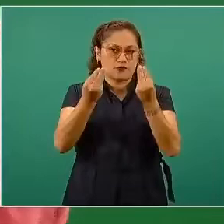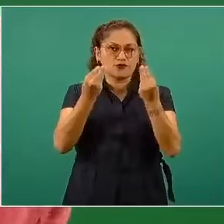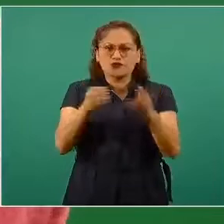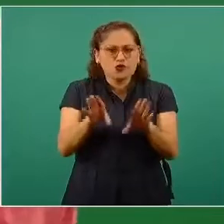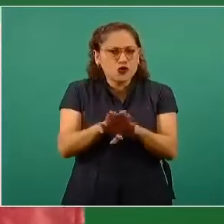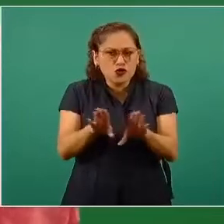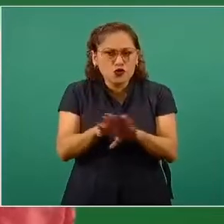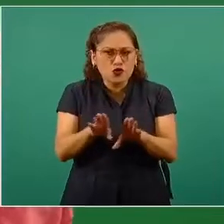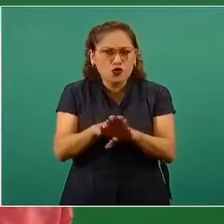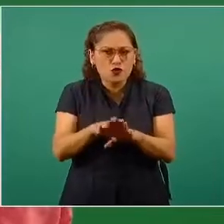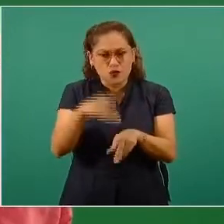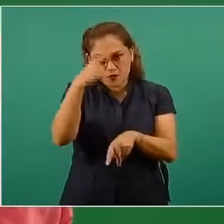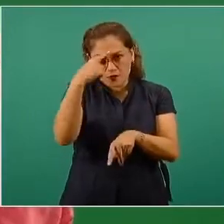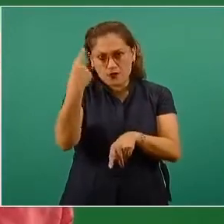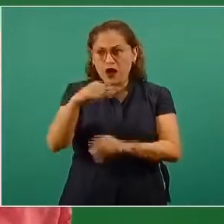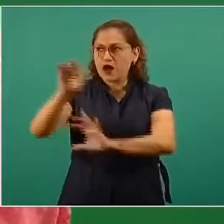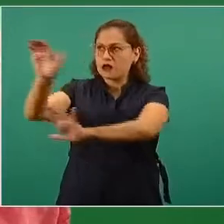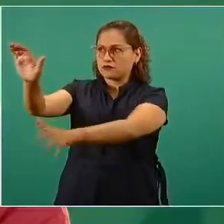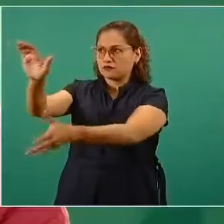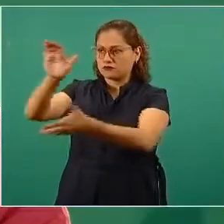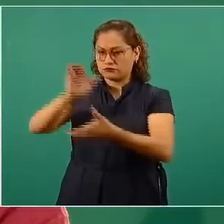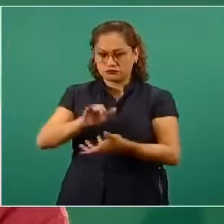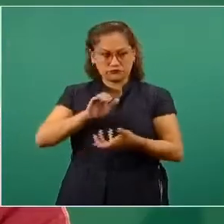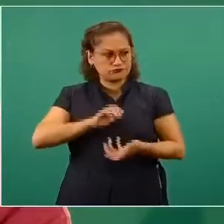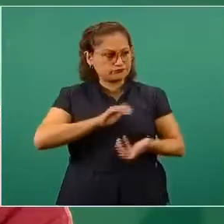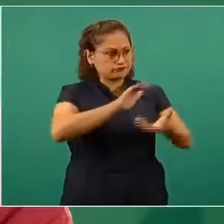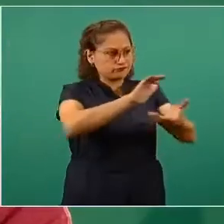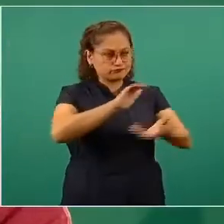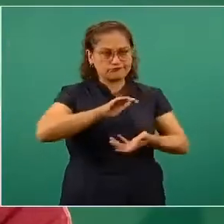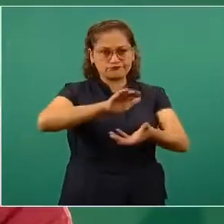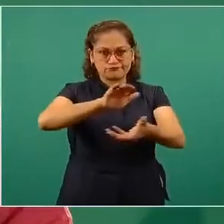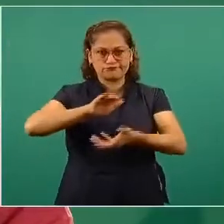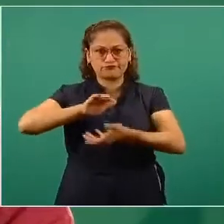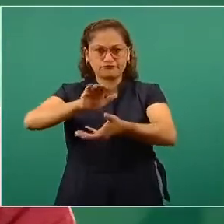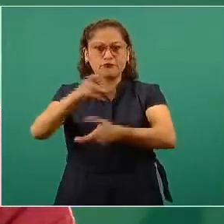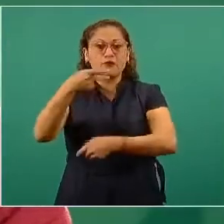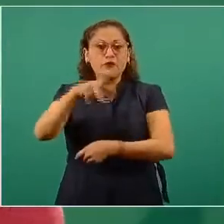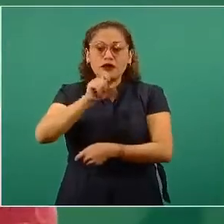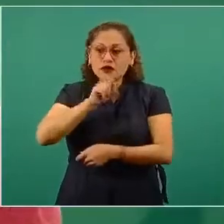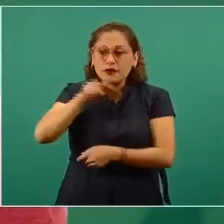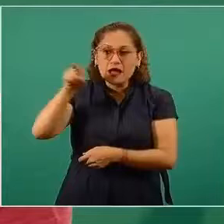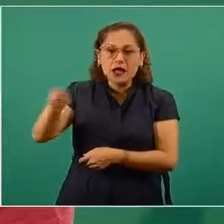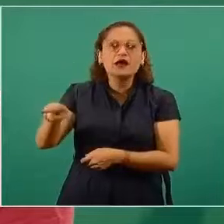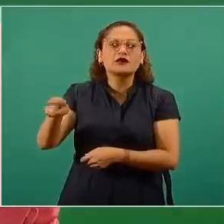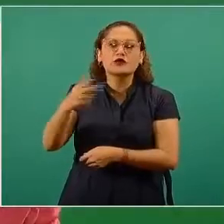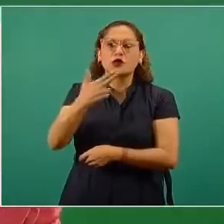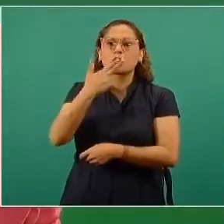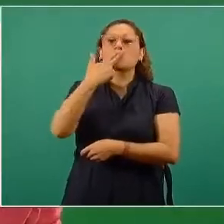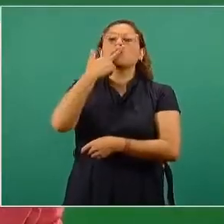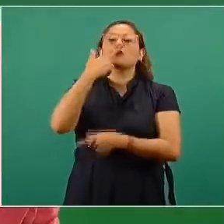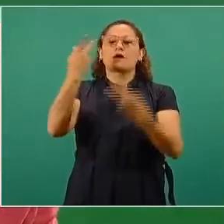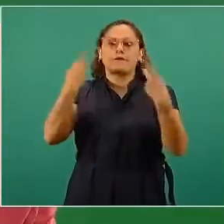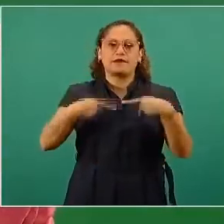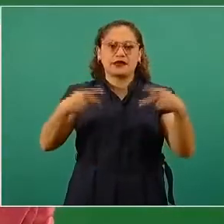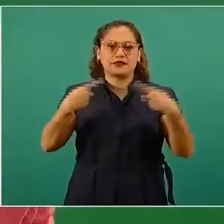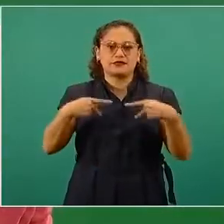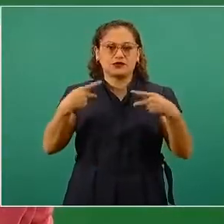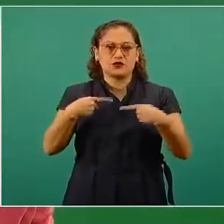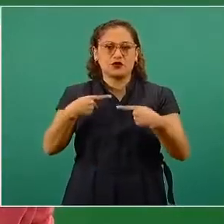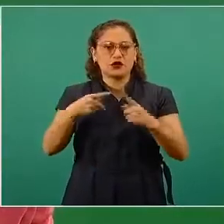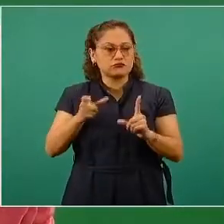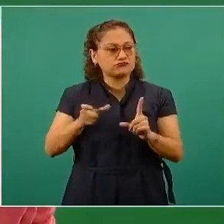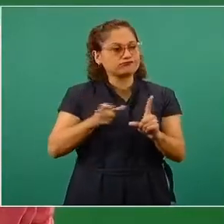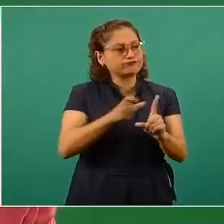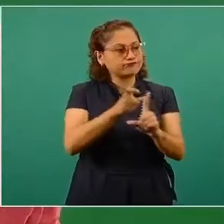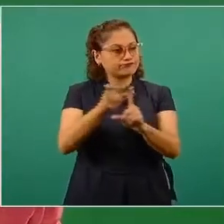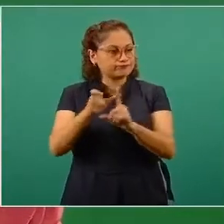logística de distribución del producto, pero también el resguardo. Resguardan a las personas que vacunan, a las